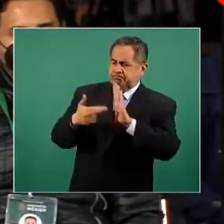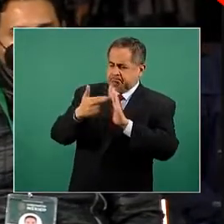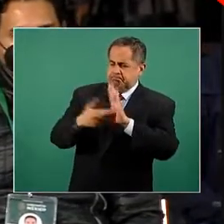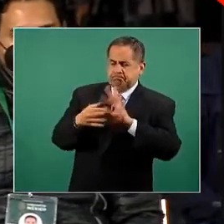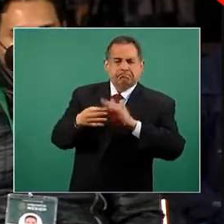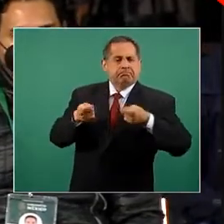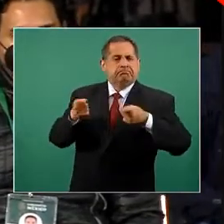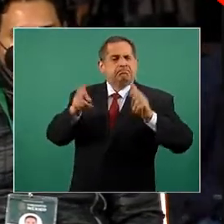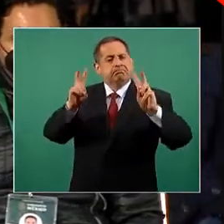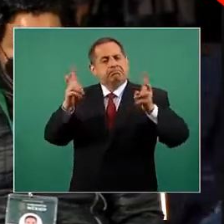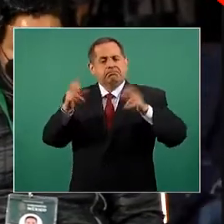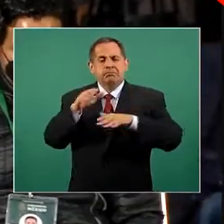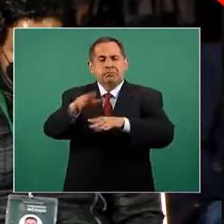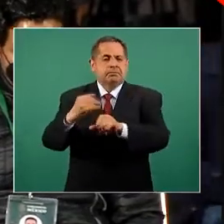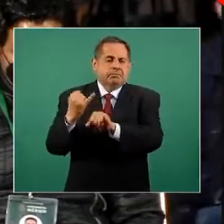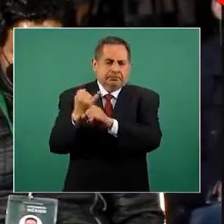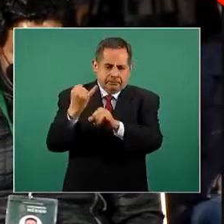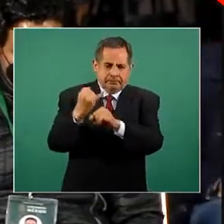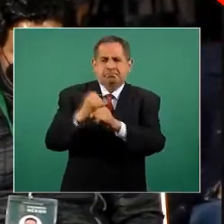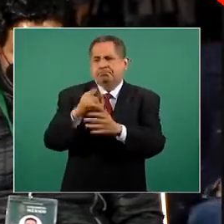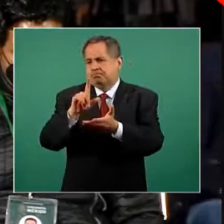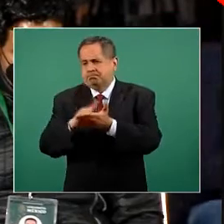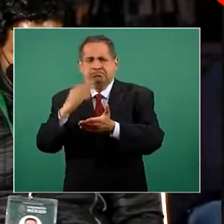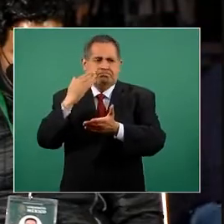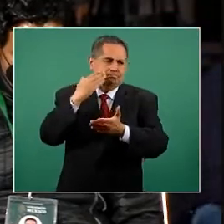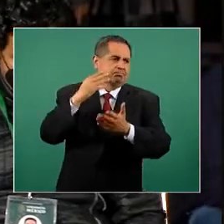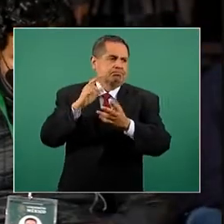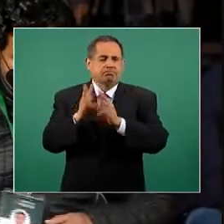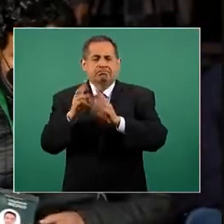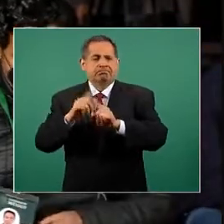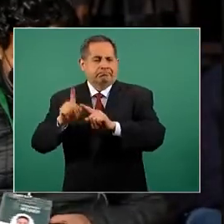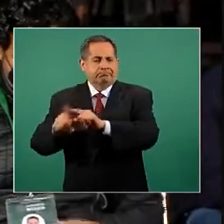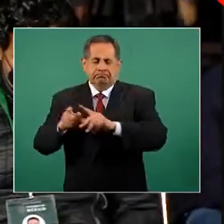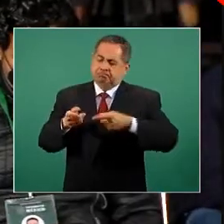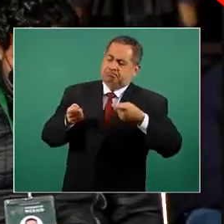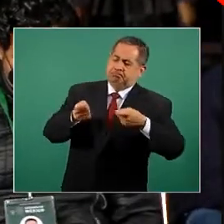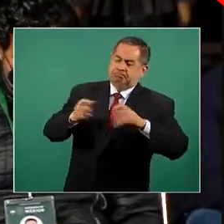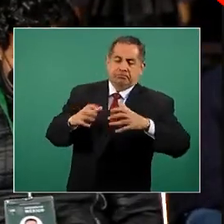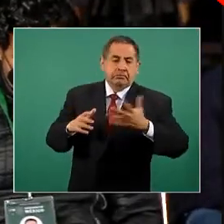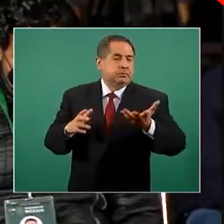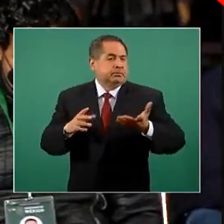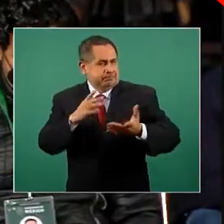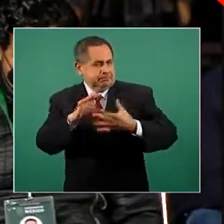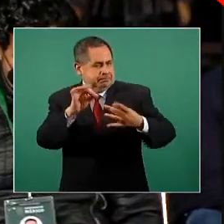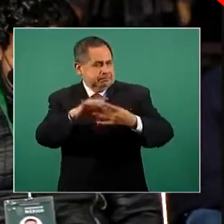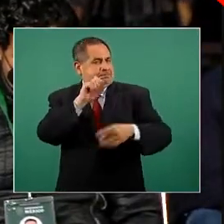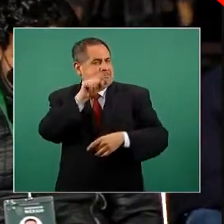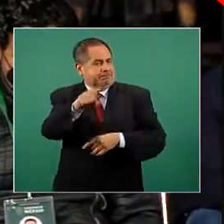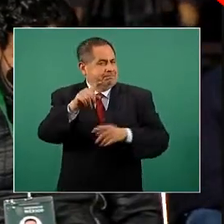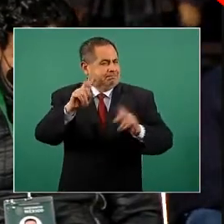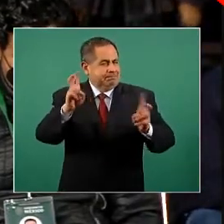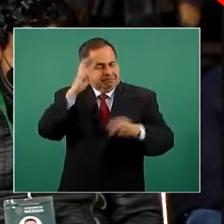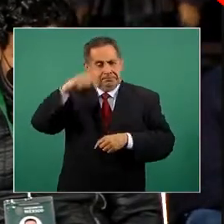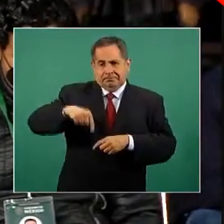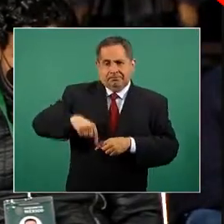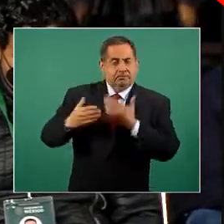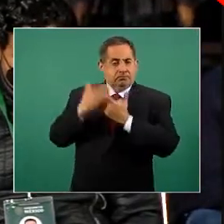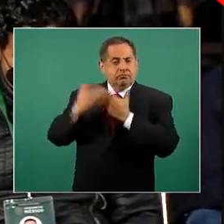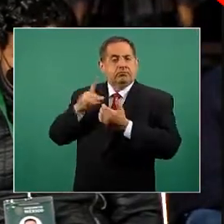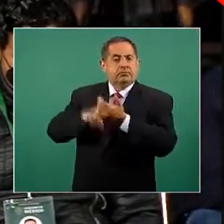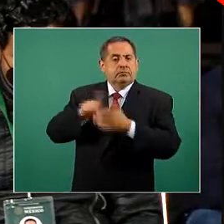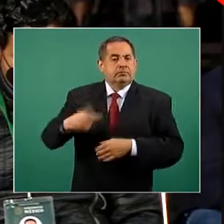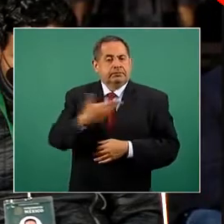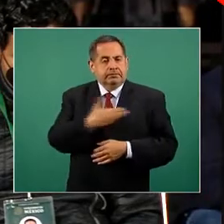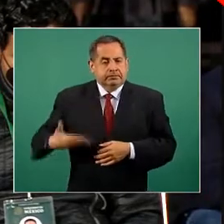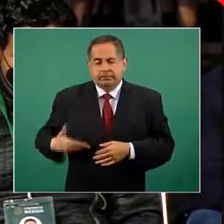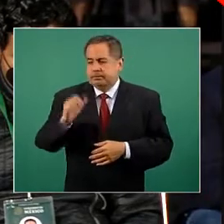regular el tema de las redes sociales en torno a lo que se ha manejado de la polémica y que aquí mismo en la mañana por parte del presidente